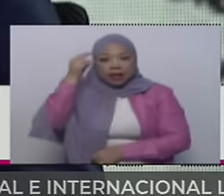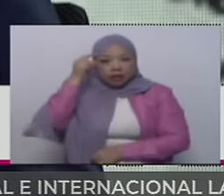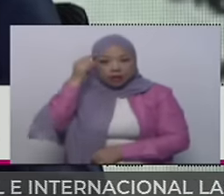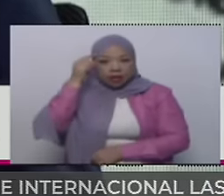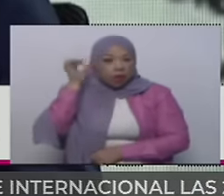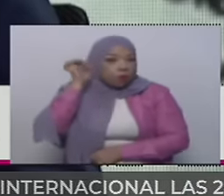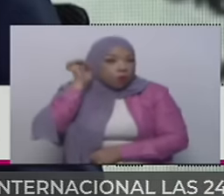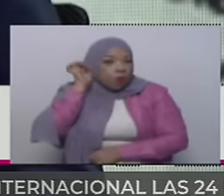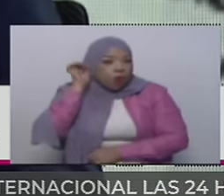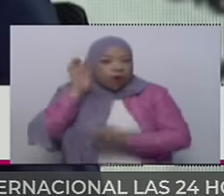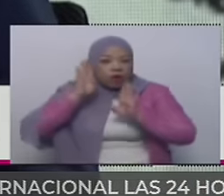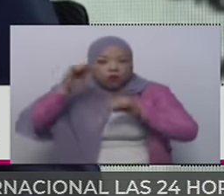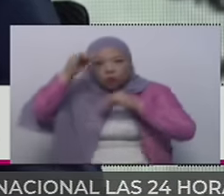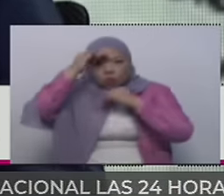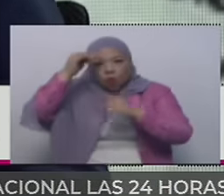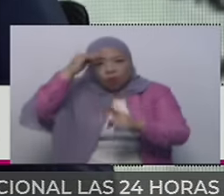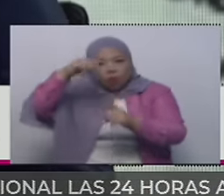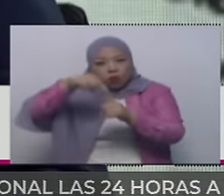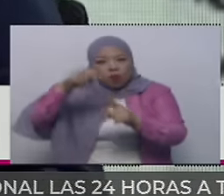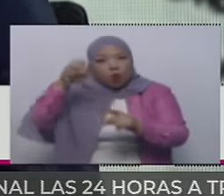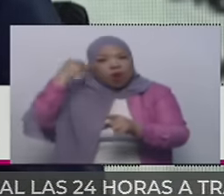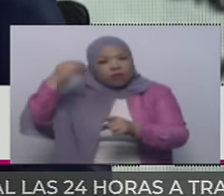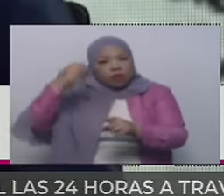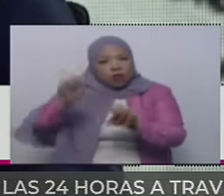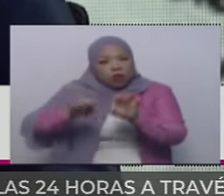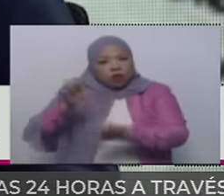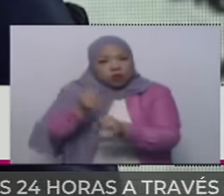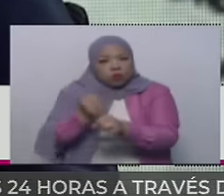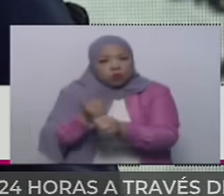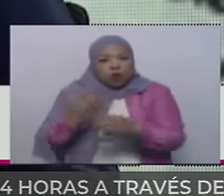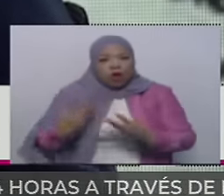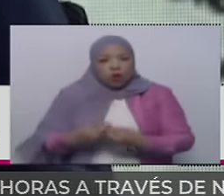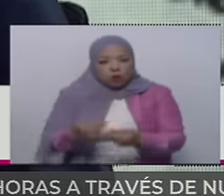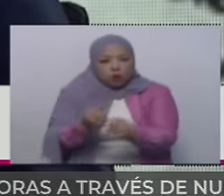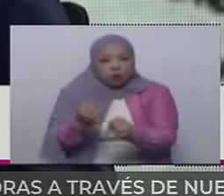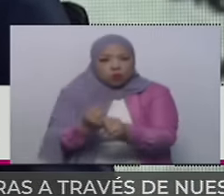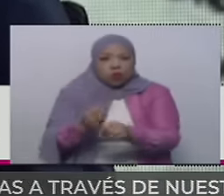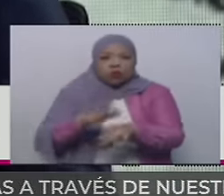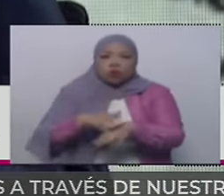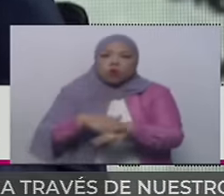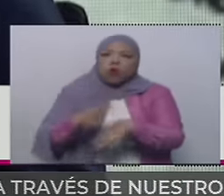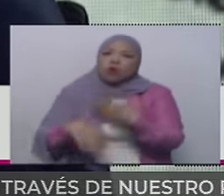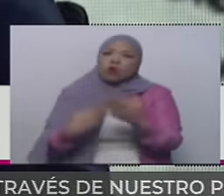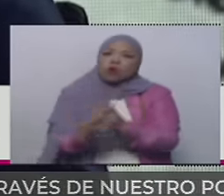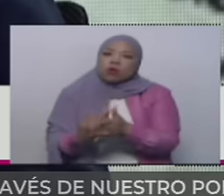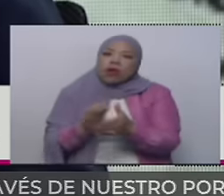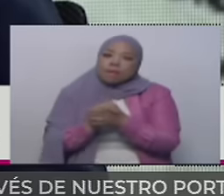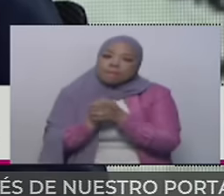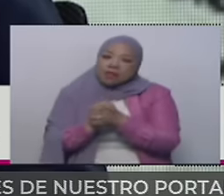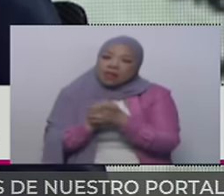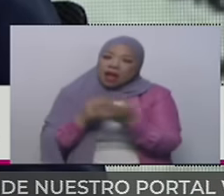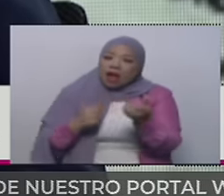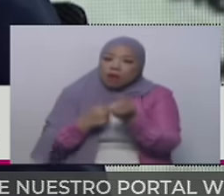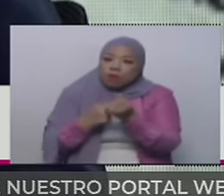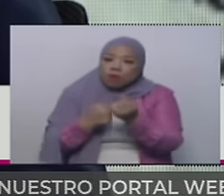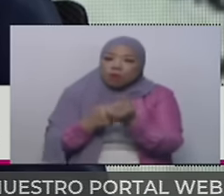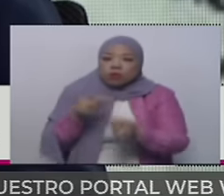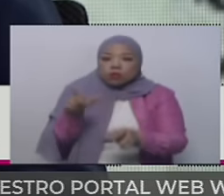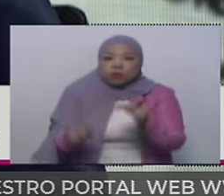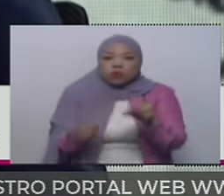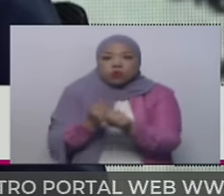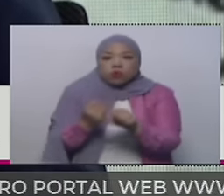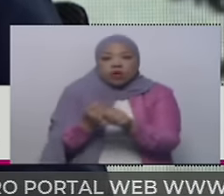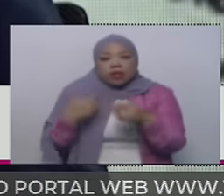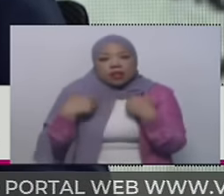mujeres reciban orientación, diagnóstico, acompañamiento y sobre todo la mano amiga, presidente, de nuestra gestión de la